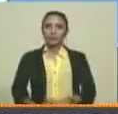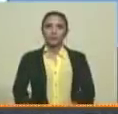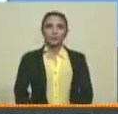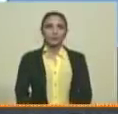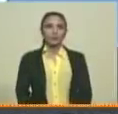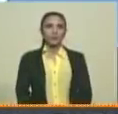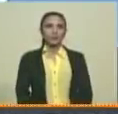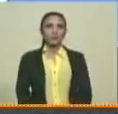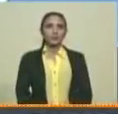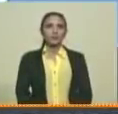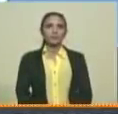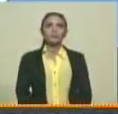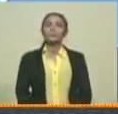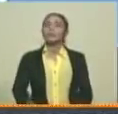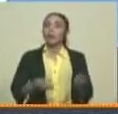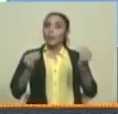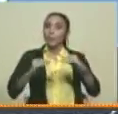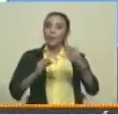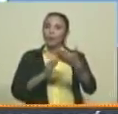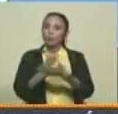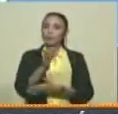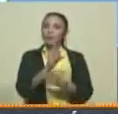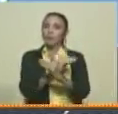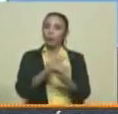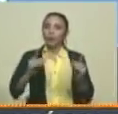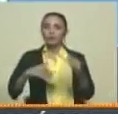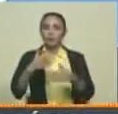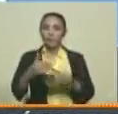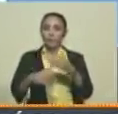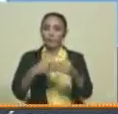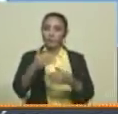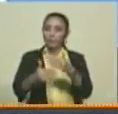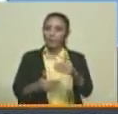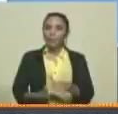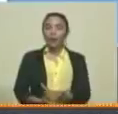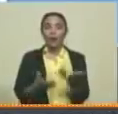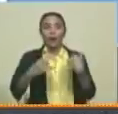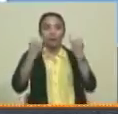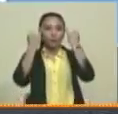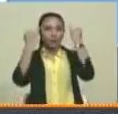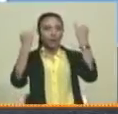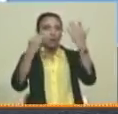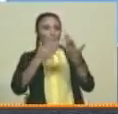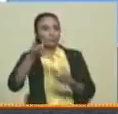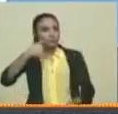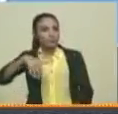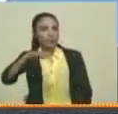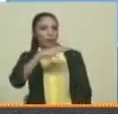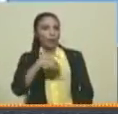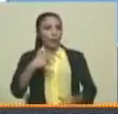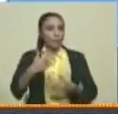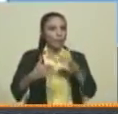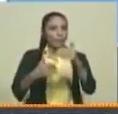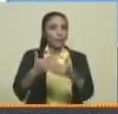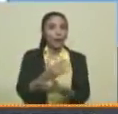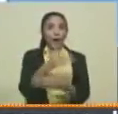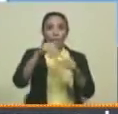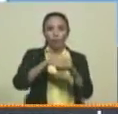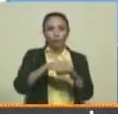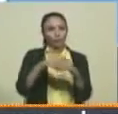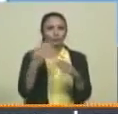a construir la democracia diariamente, a ejercer su poder soberano más allá del